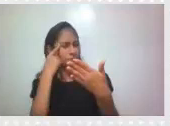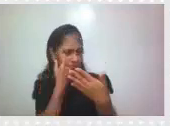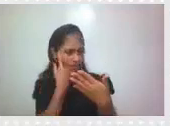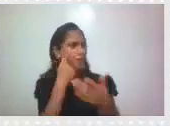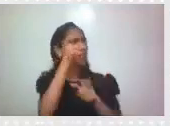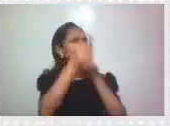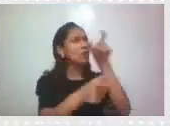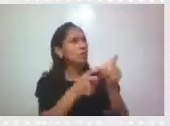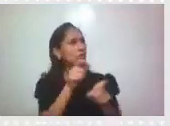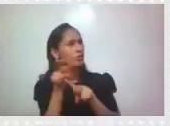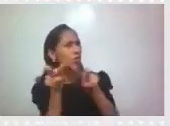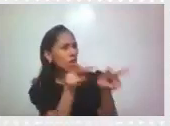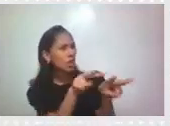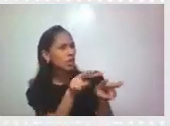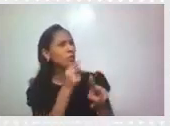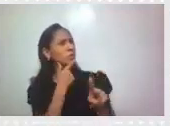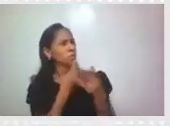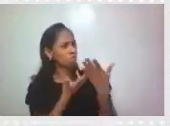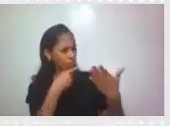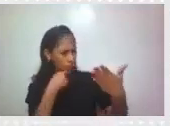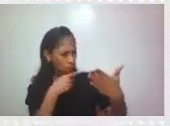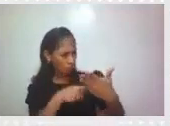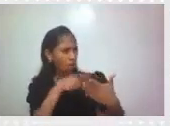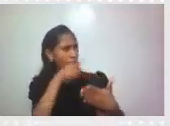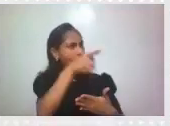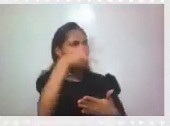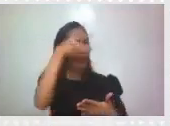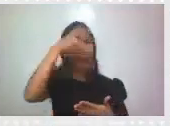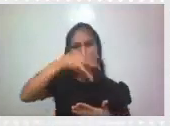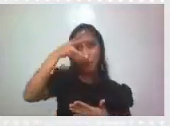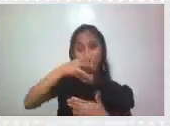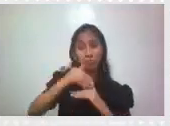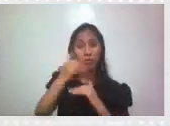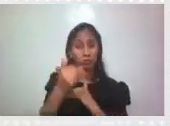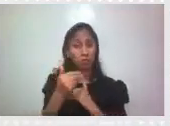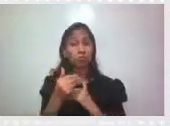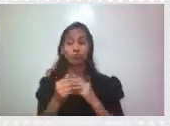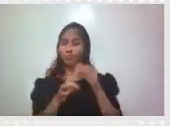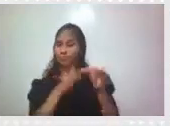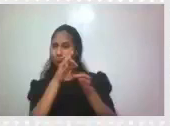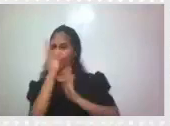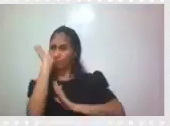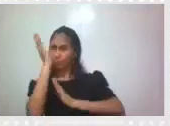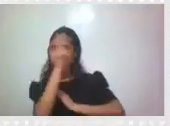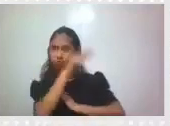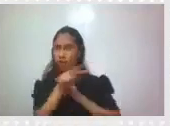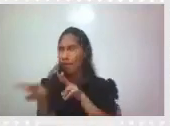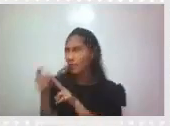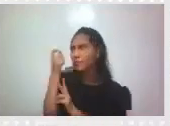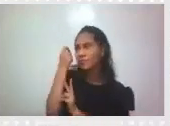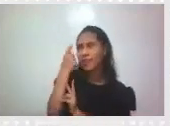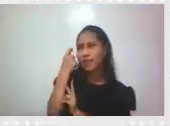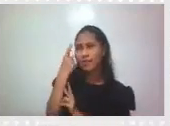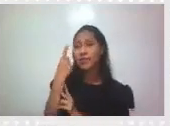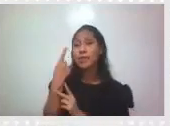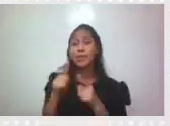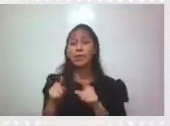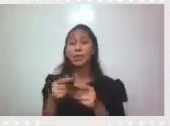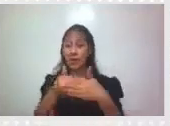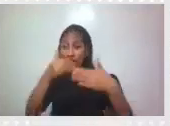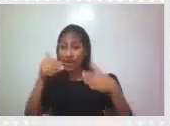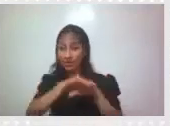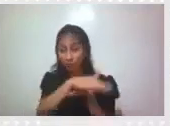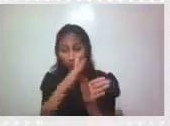público objetivo para tener una mejor llegada hacia ellos. Esto implica una planificación interna de parte del